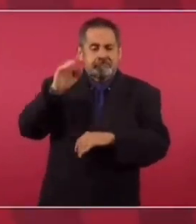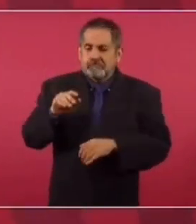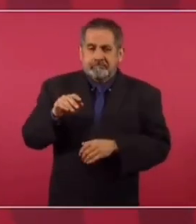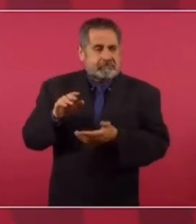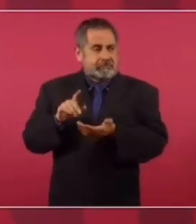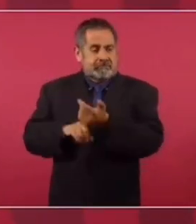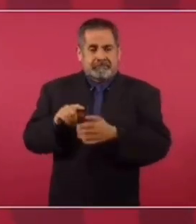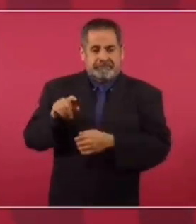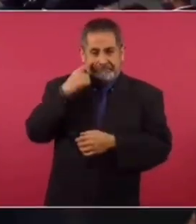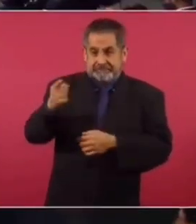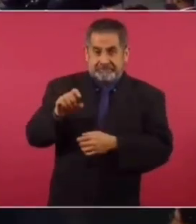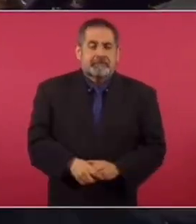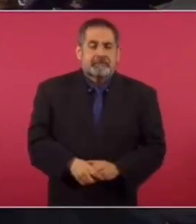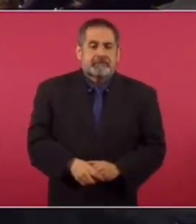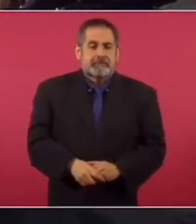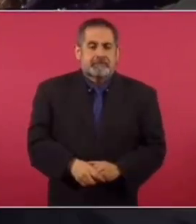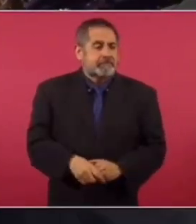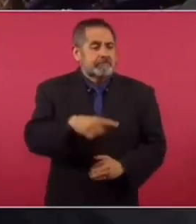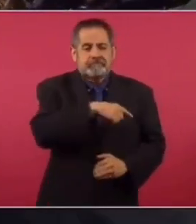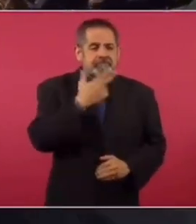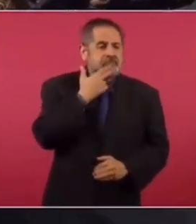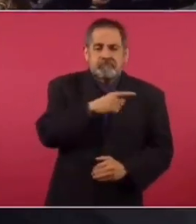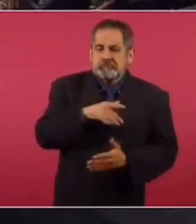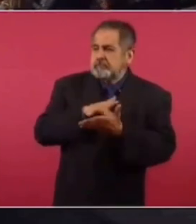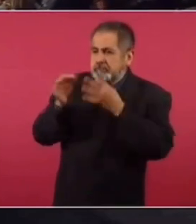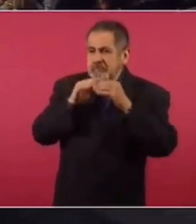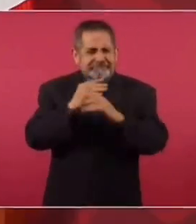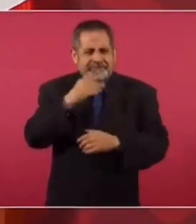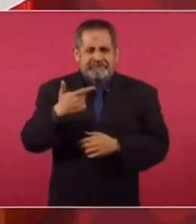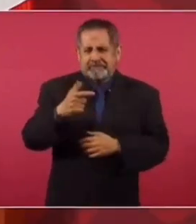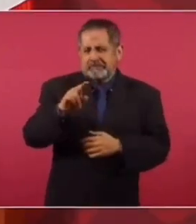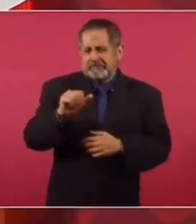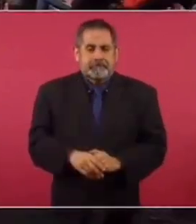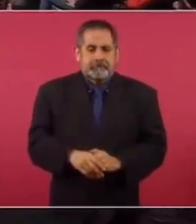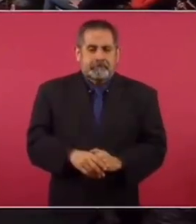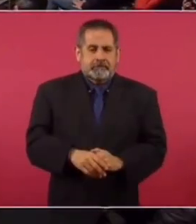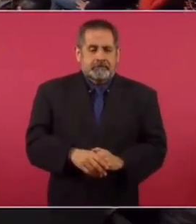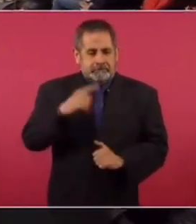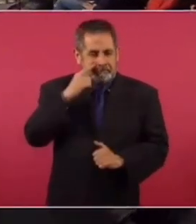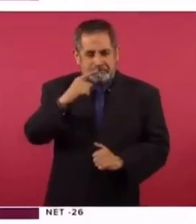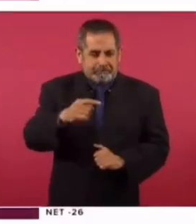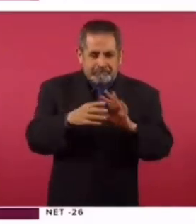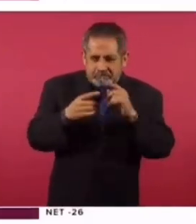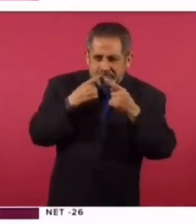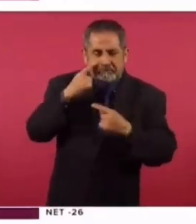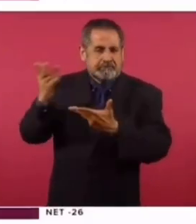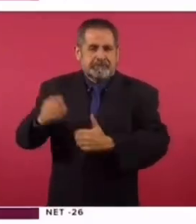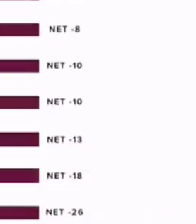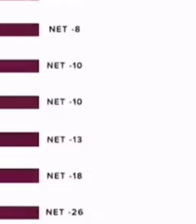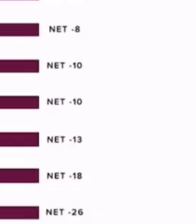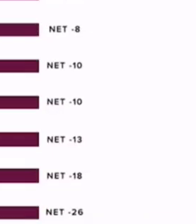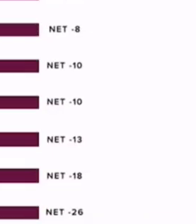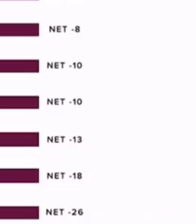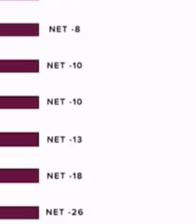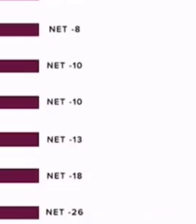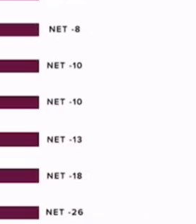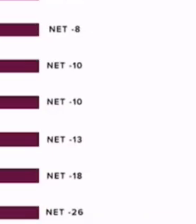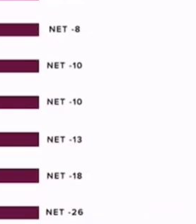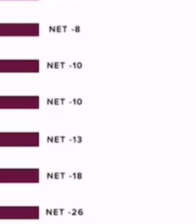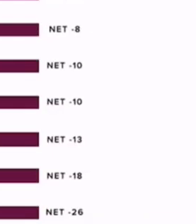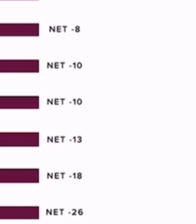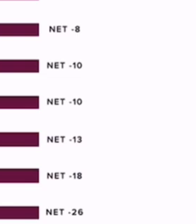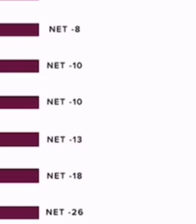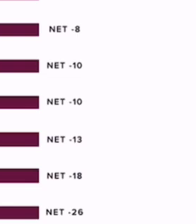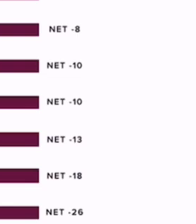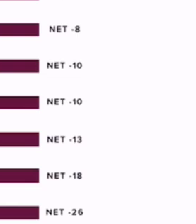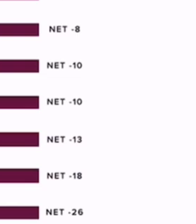ver, ¿por qué no la pones la de ayer? ¡Producción! No sirvió la chachalaca, la guacamaya, los opilotes, ni los halcones, ni la pea.